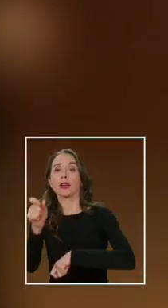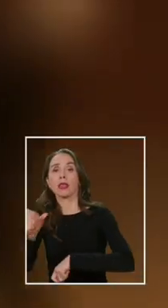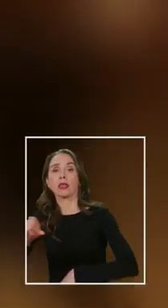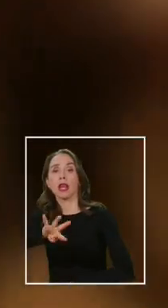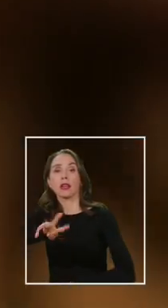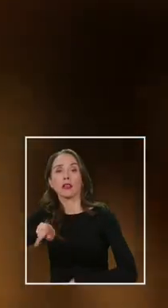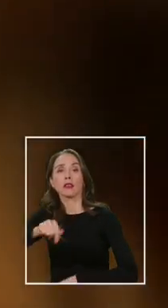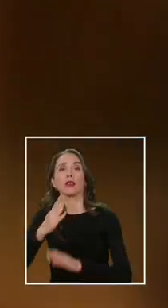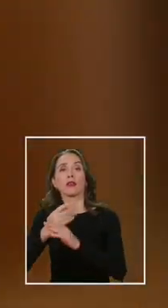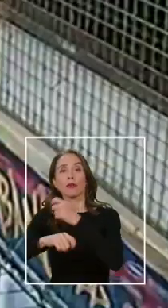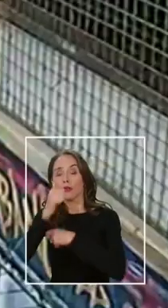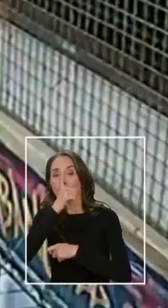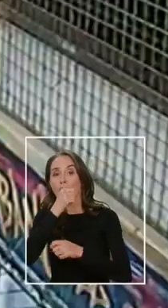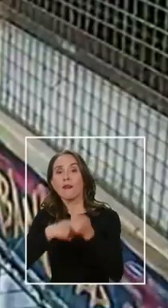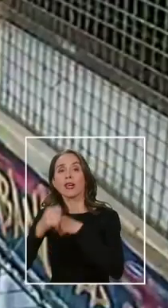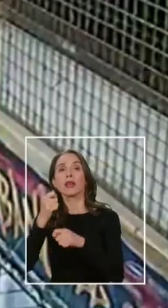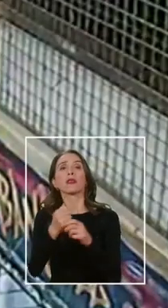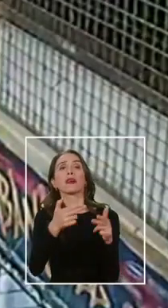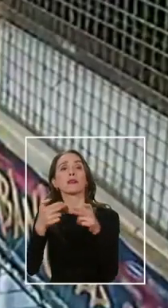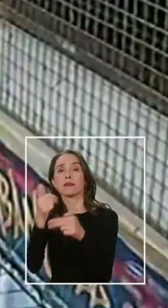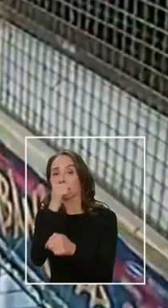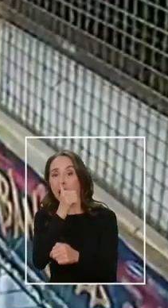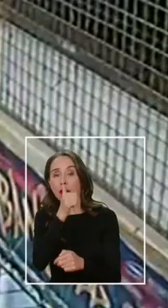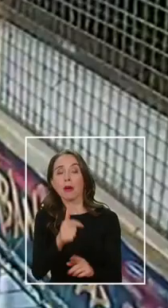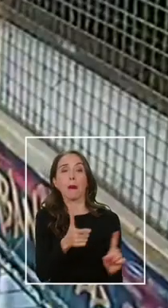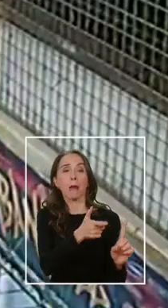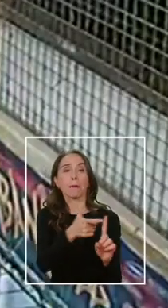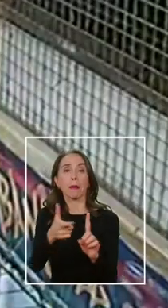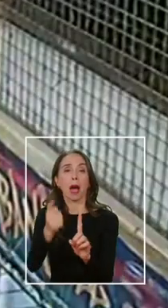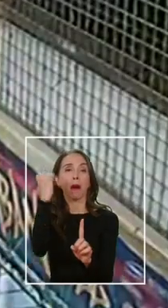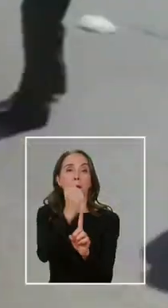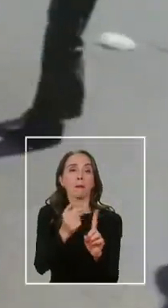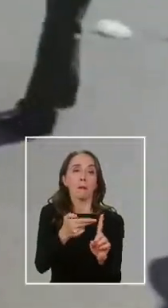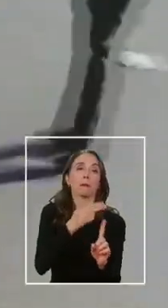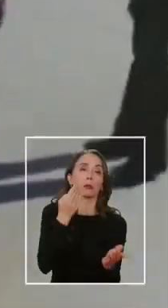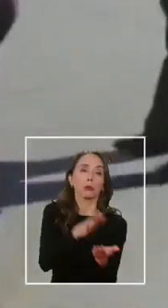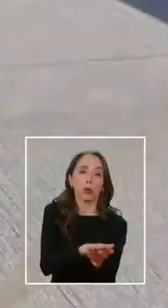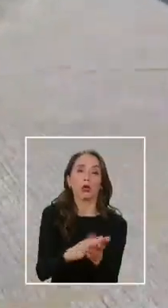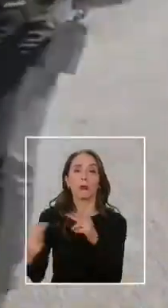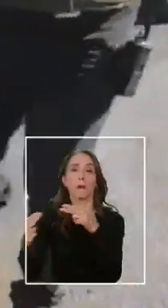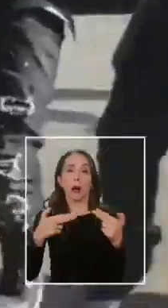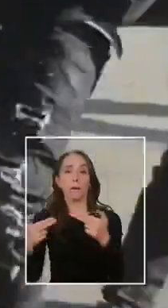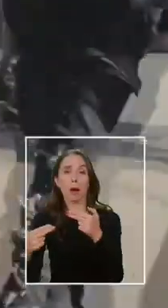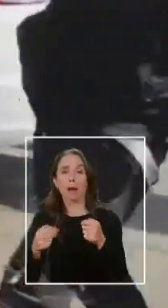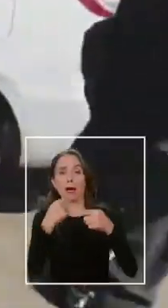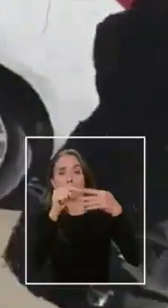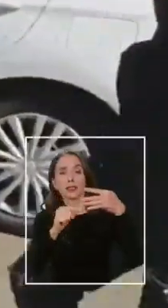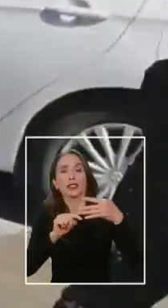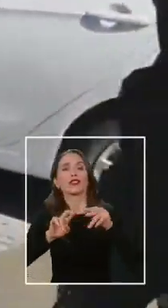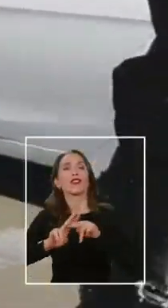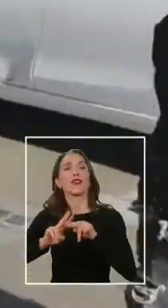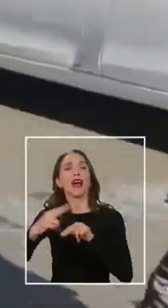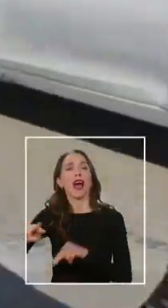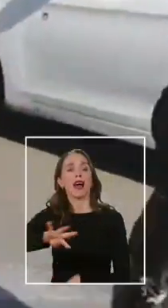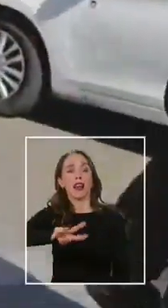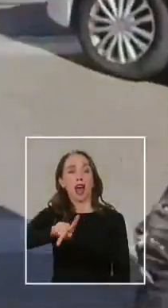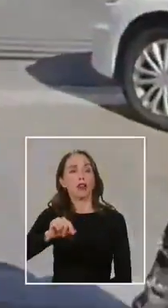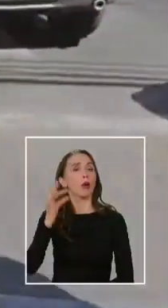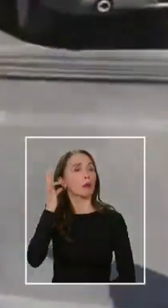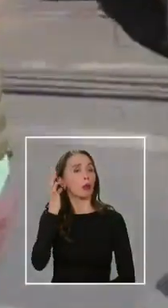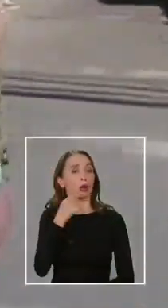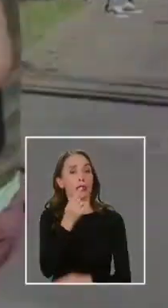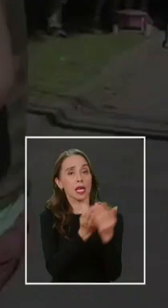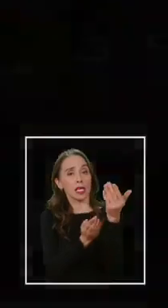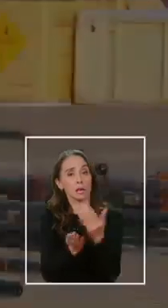narcotraficantes, para luego ser usadas en homicidios, balaceras, enfrentamientos, todo tipo de escena delictiva. Queremos invitar a